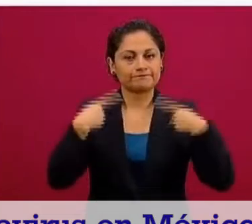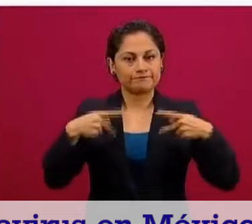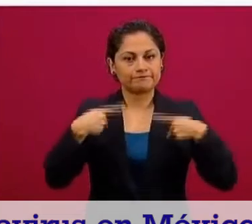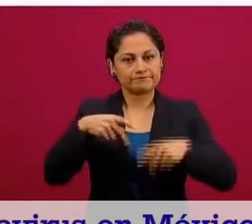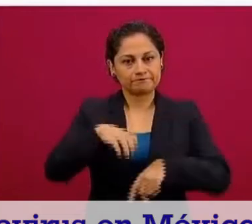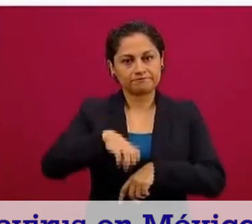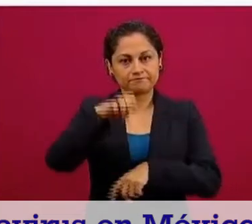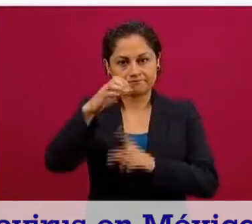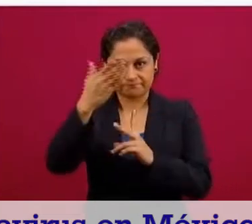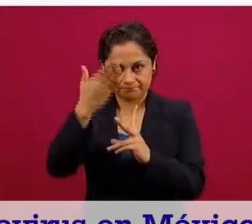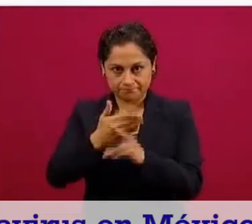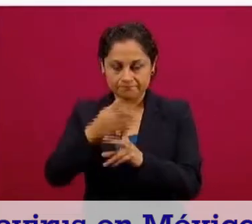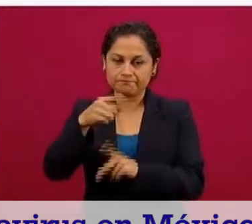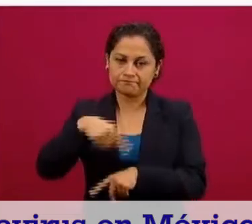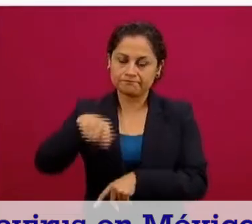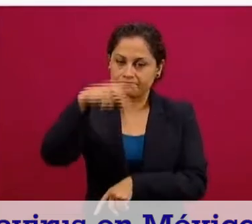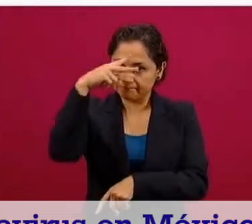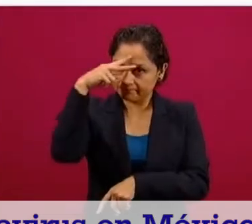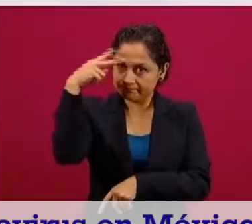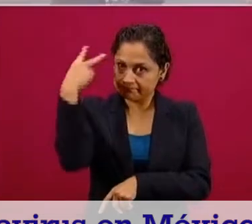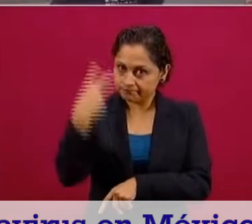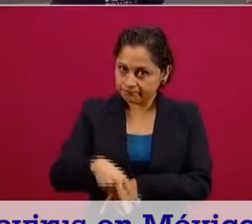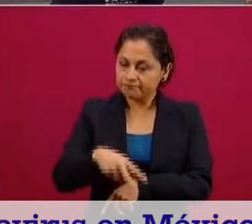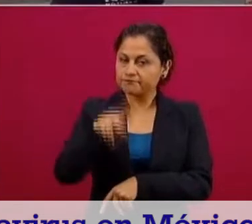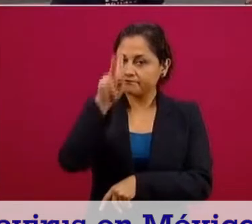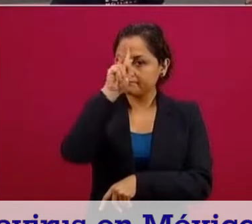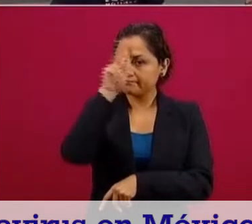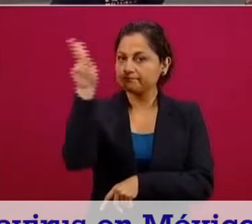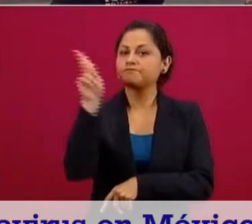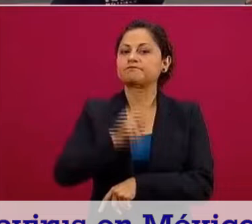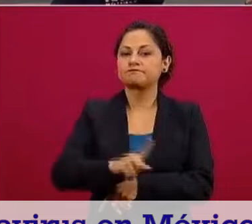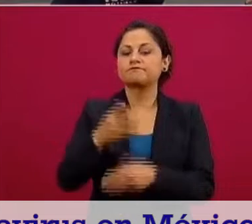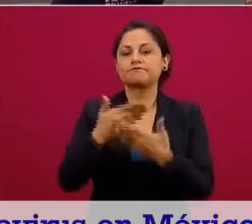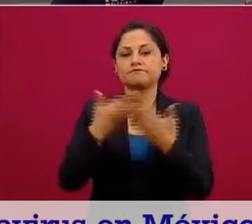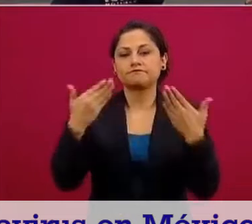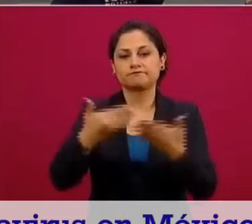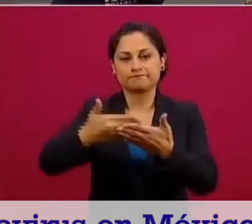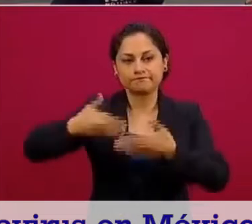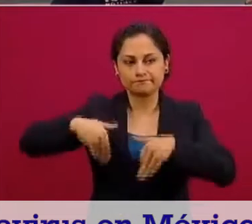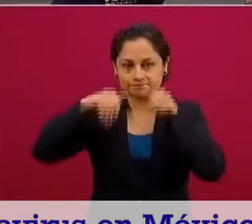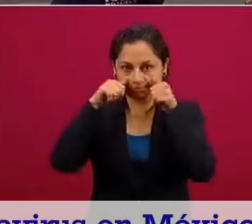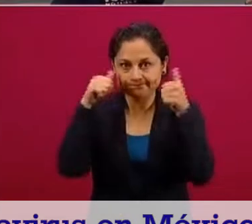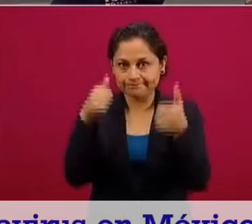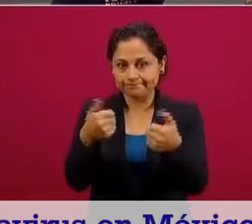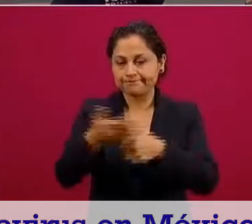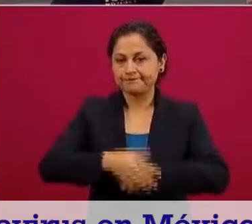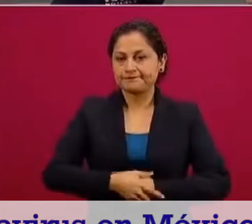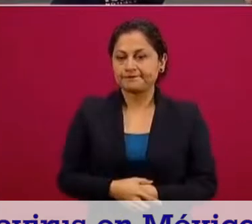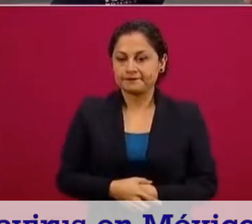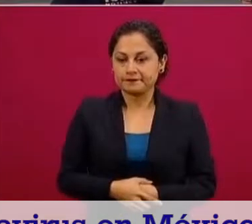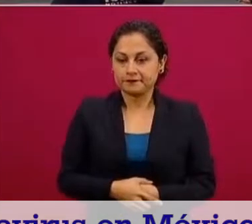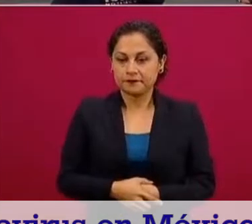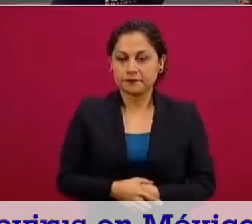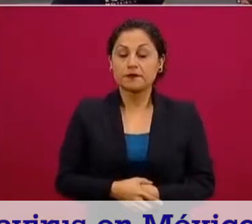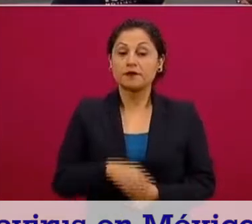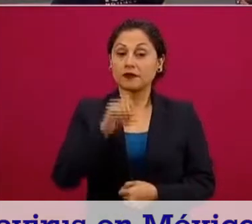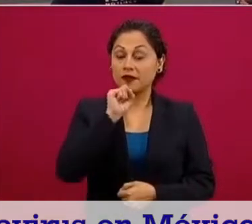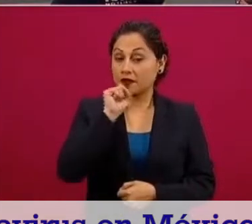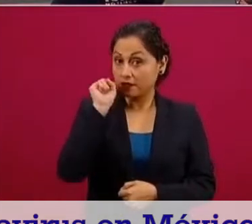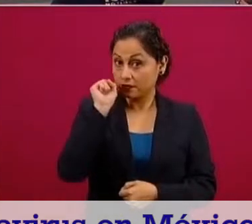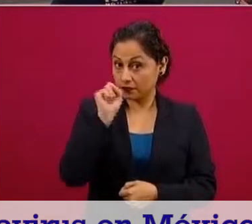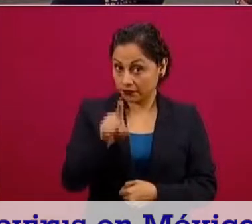que enfrentar un estado de salud deteriorado en forma anticipada. La siguiente. Ahora, el Consejo